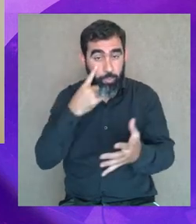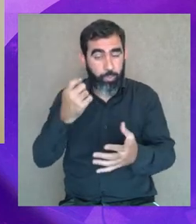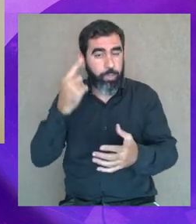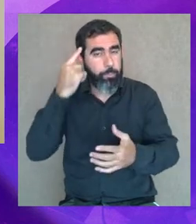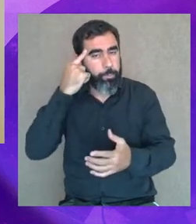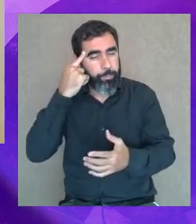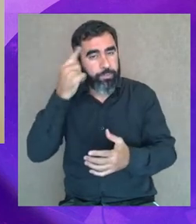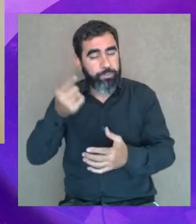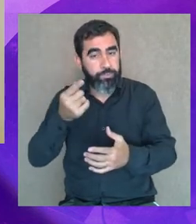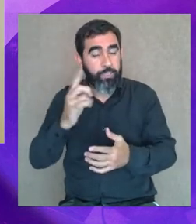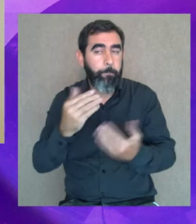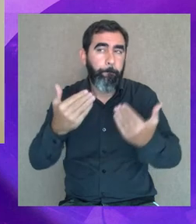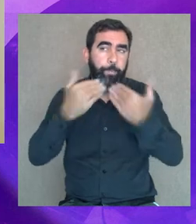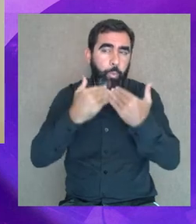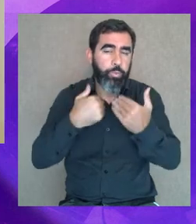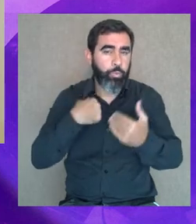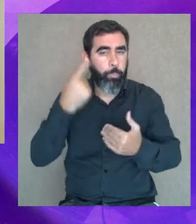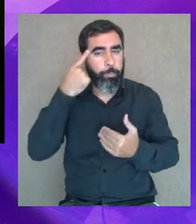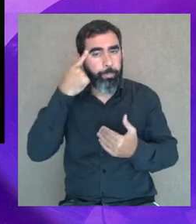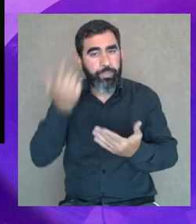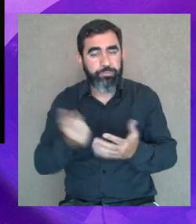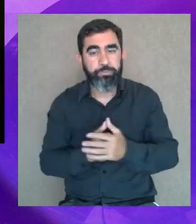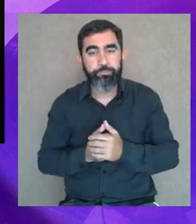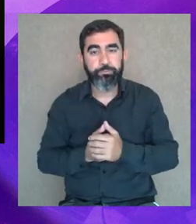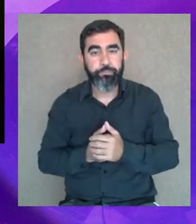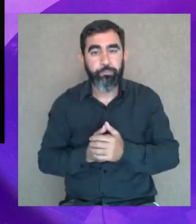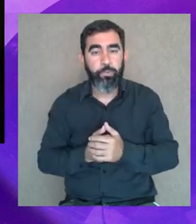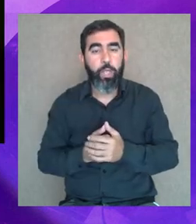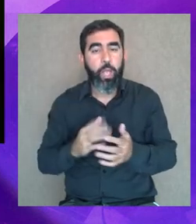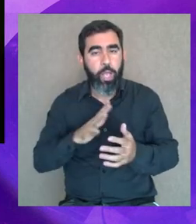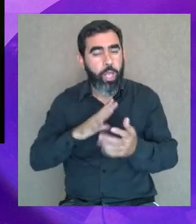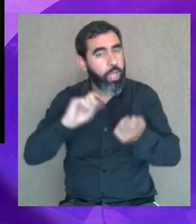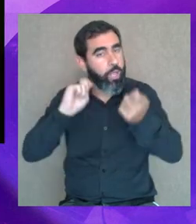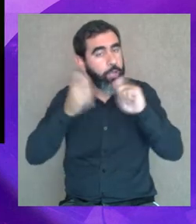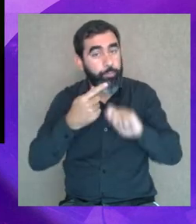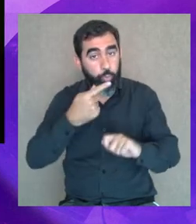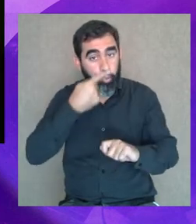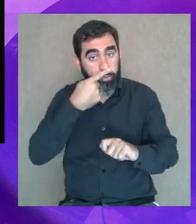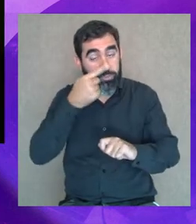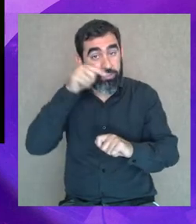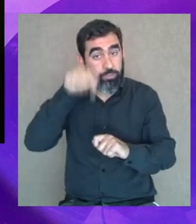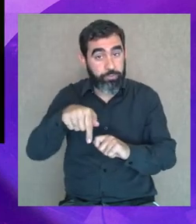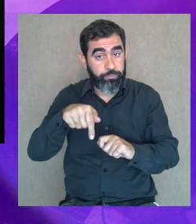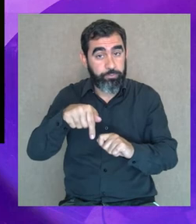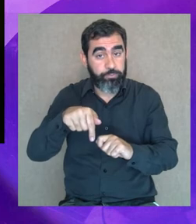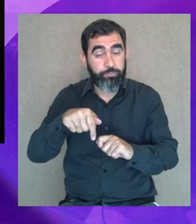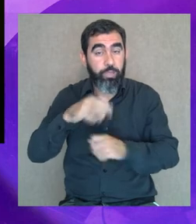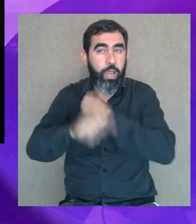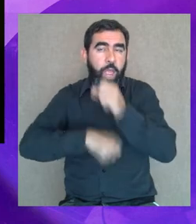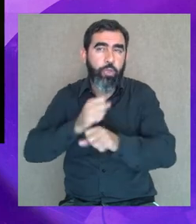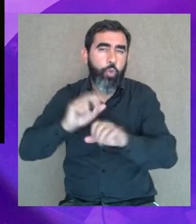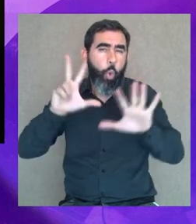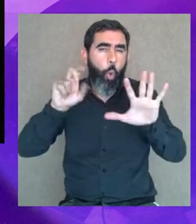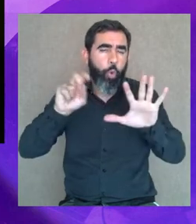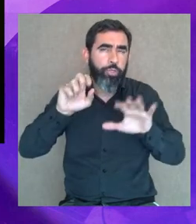pensando en la pregunta no aunque hubo cambios interesantes y fue allá incluso por los